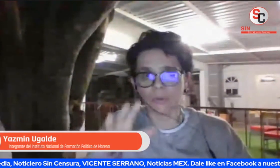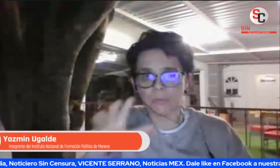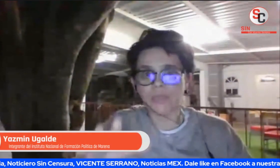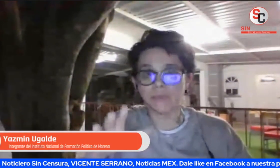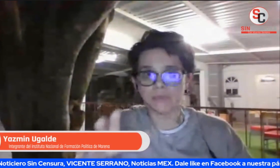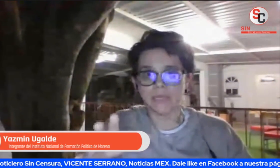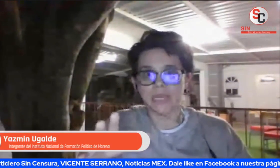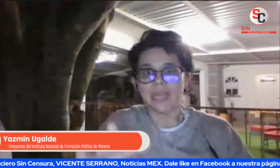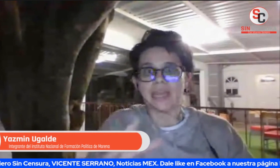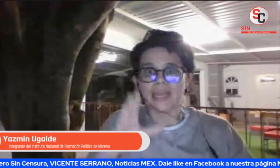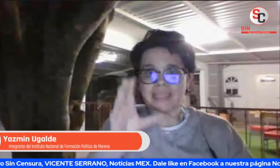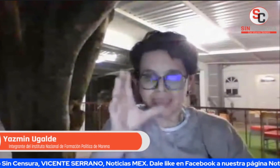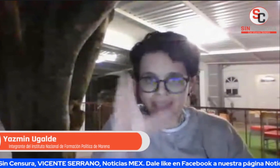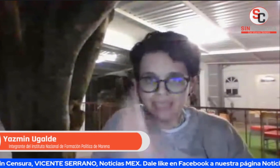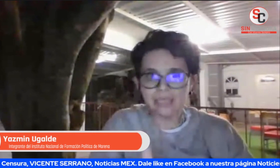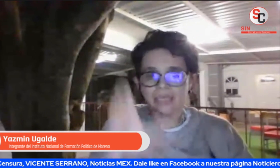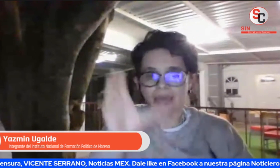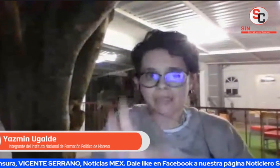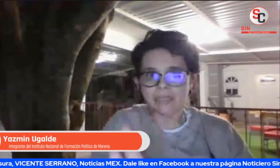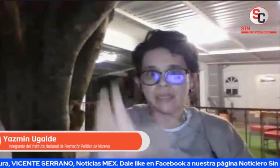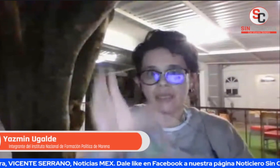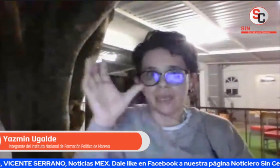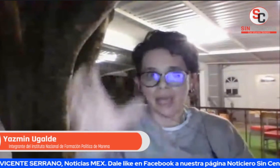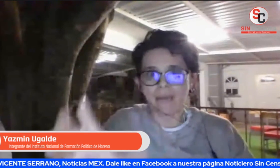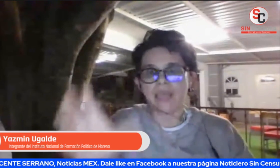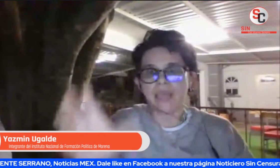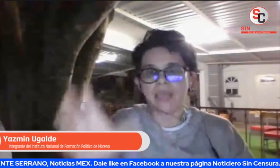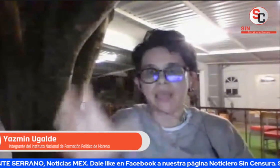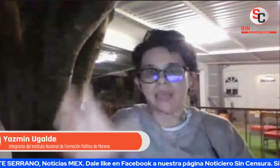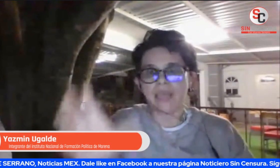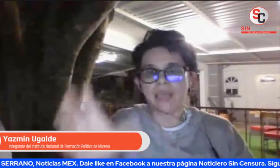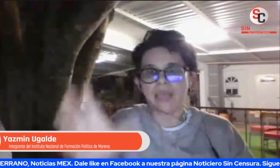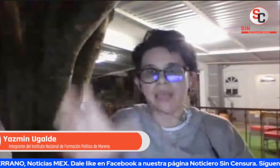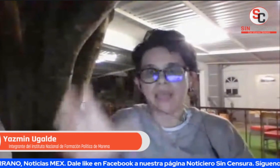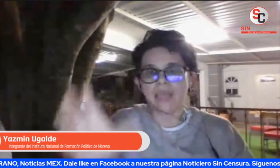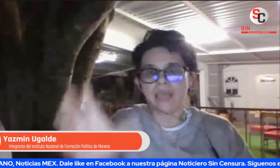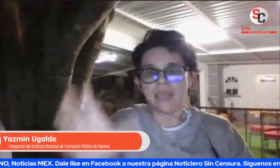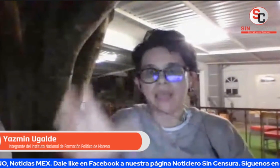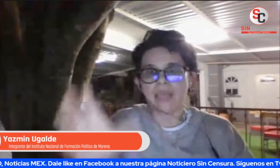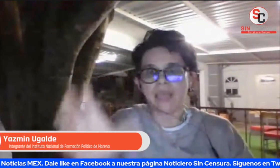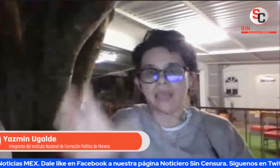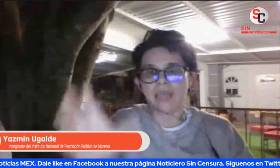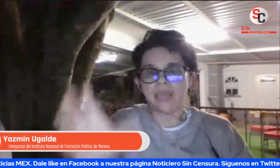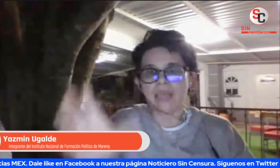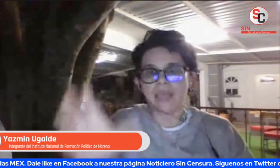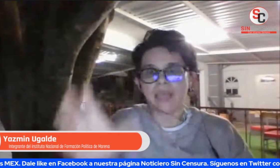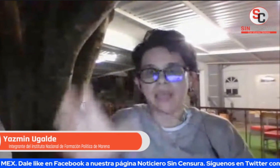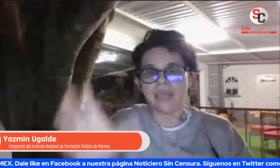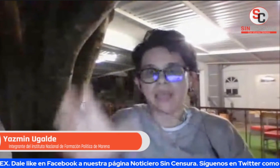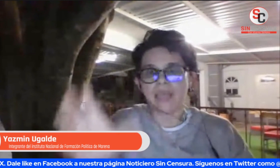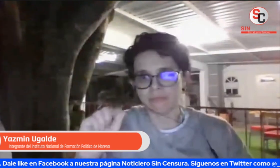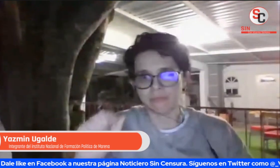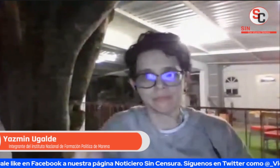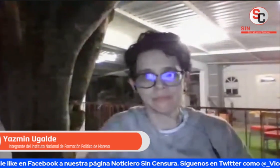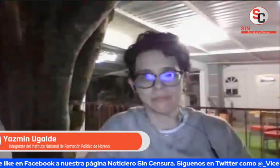lo pudimos ver. Estratégicamente había casos específicos que se estaban siguiendo desde esta